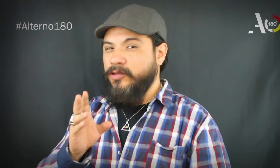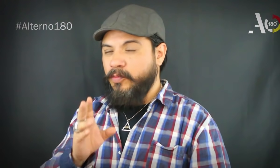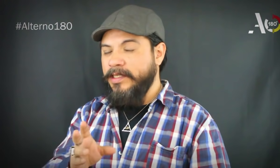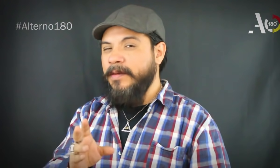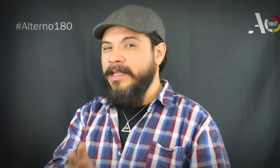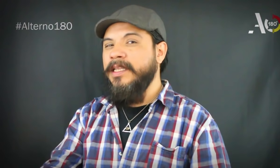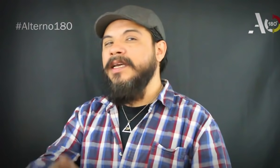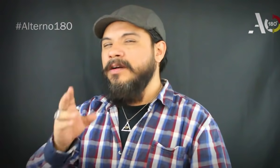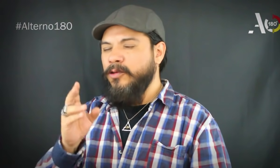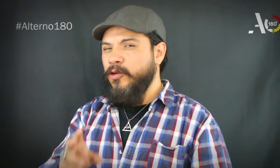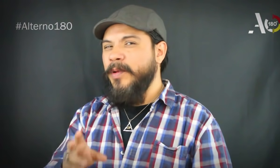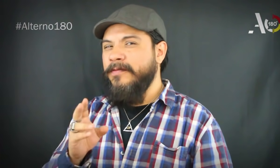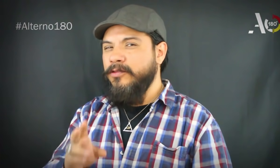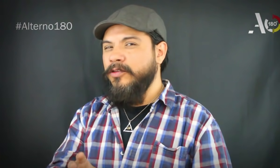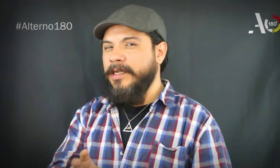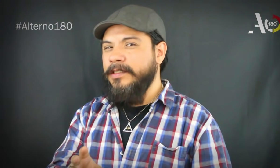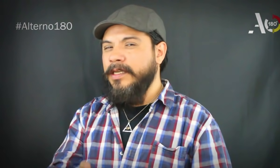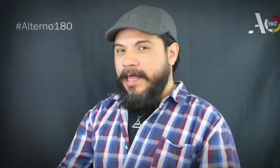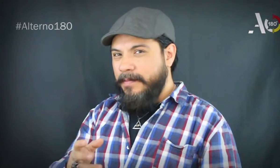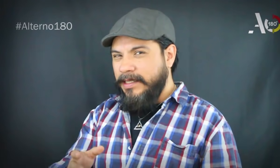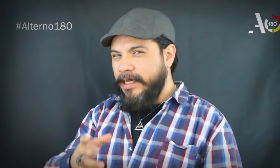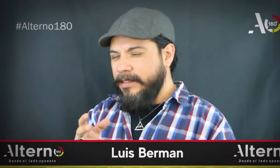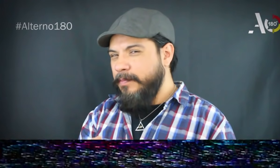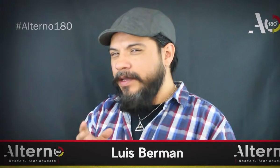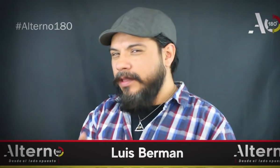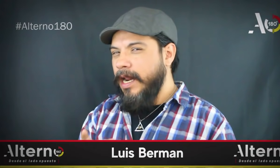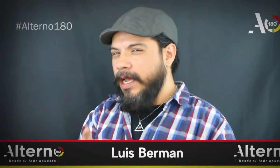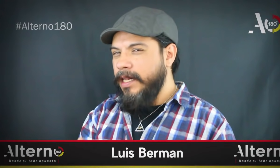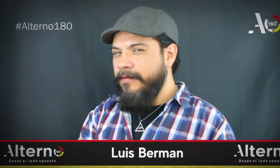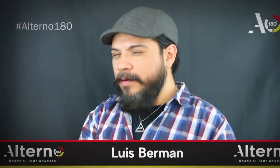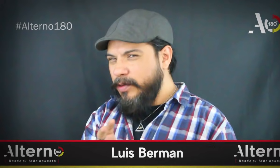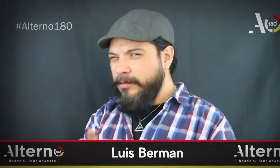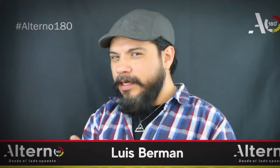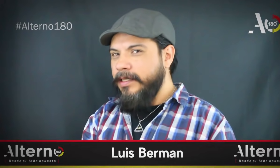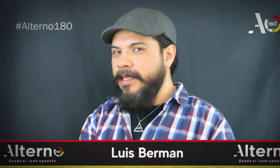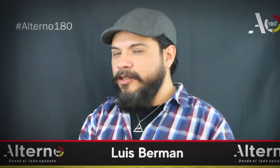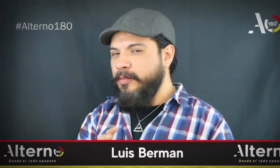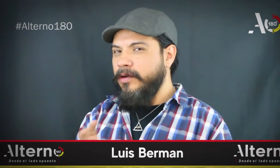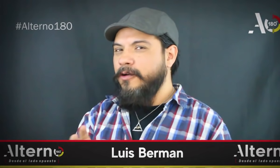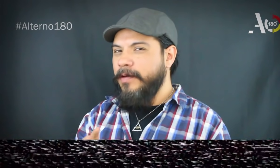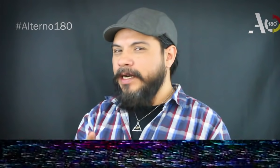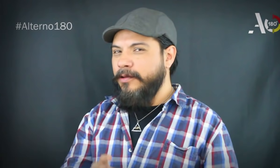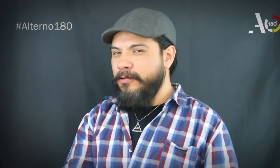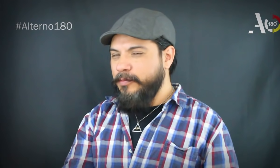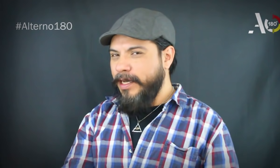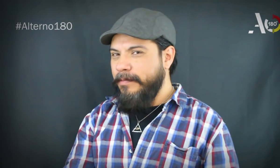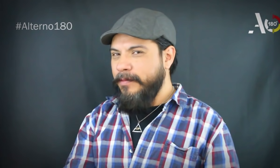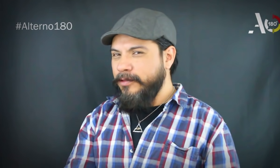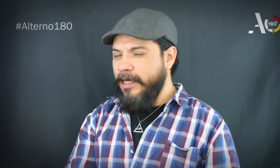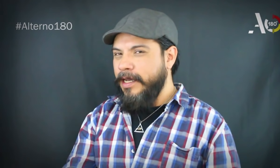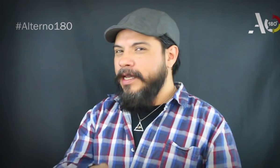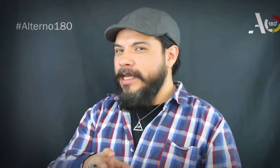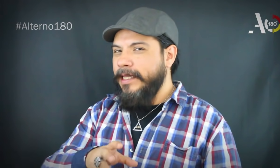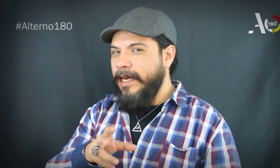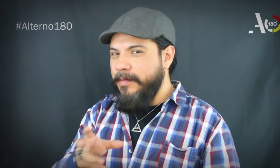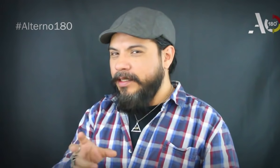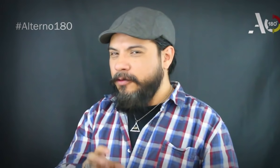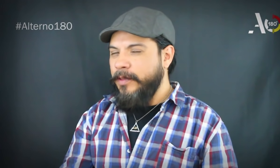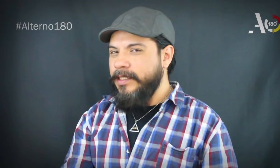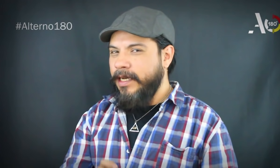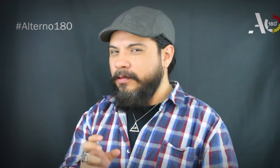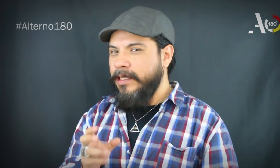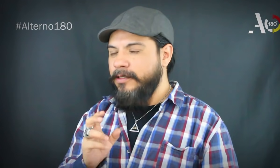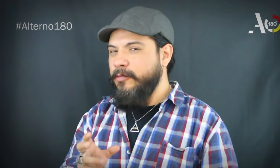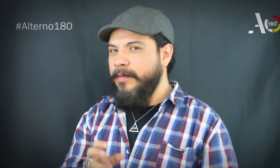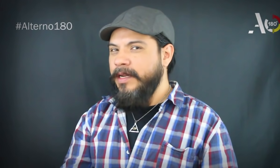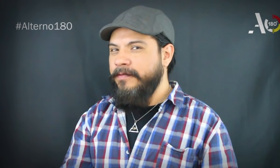Morena, por supuestamente usurpar funciones. Además, el desempeño del alcalde fue puesto en entredicho por el gobernador Luis Miguel Barbosa, quien al emitir